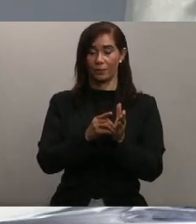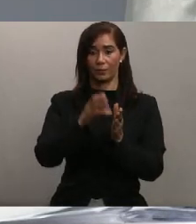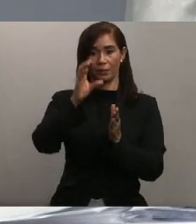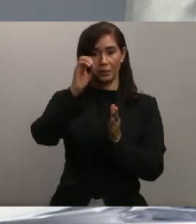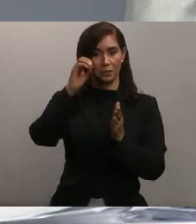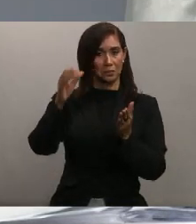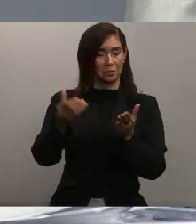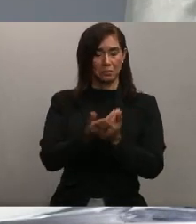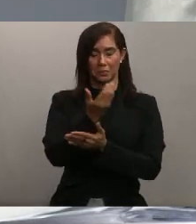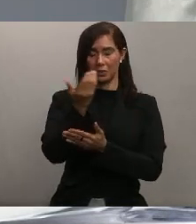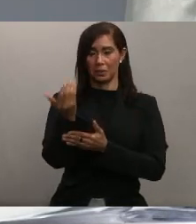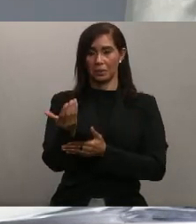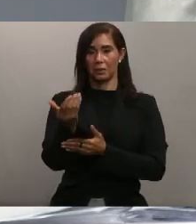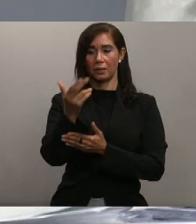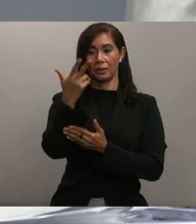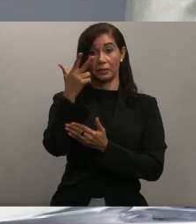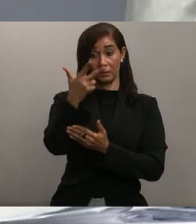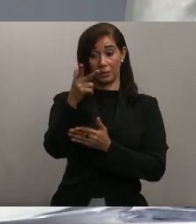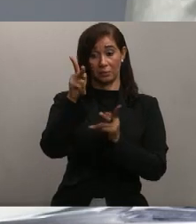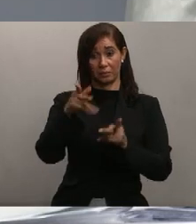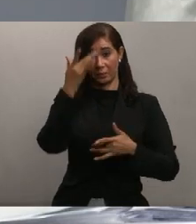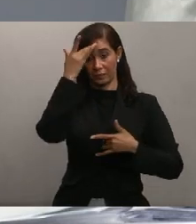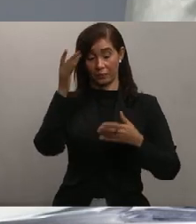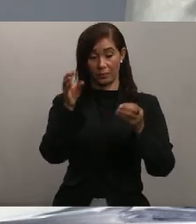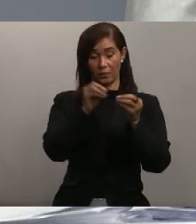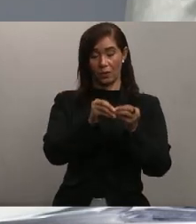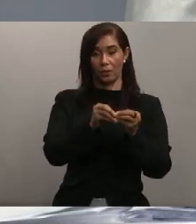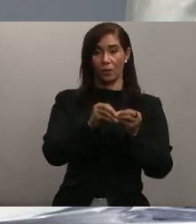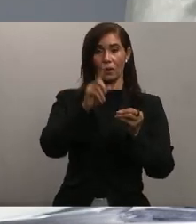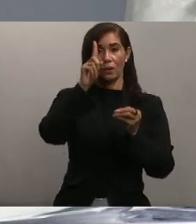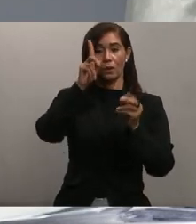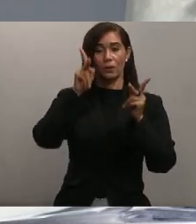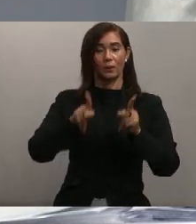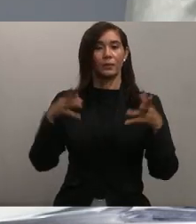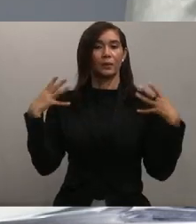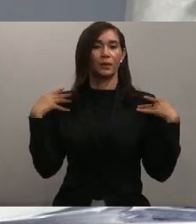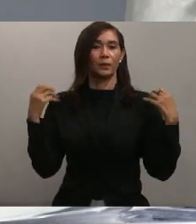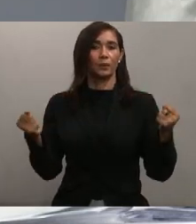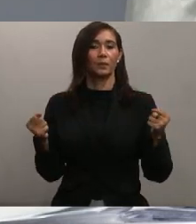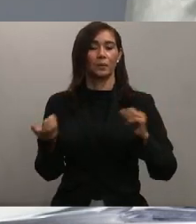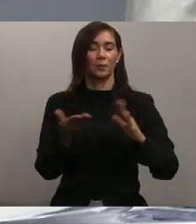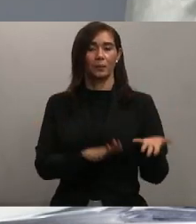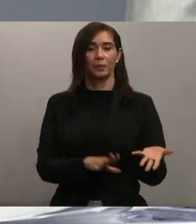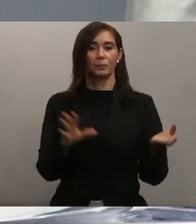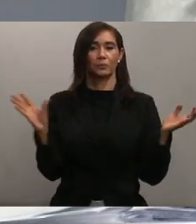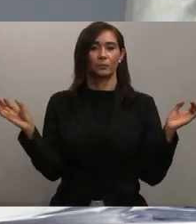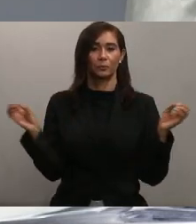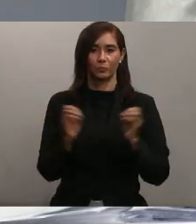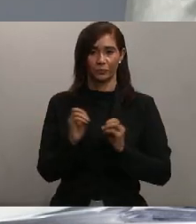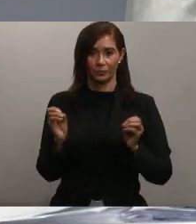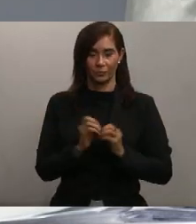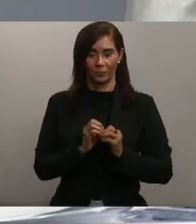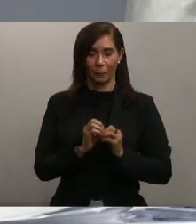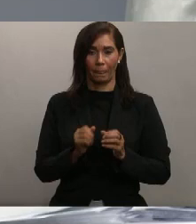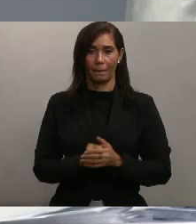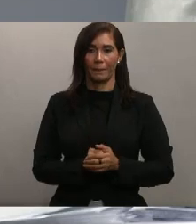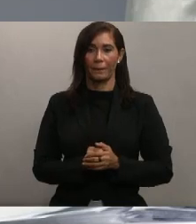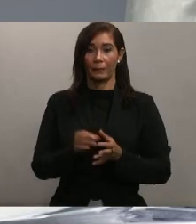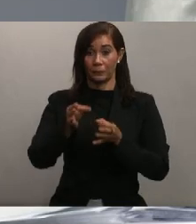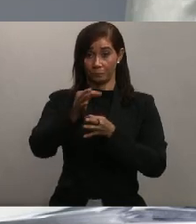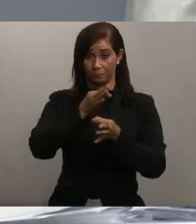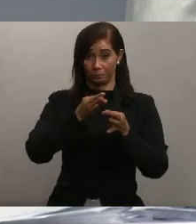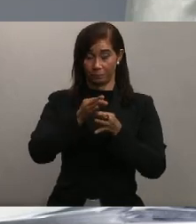0 casos nuevos, 3 acumulados, 1 recuperado, 0 fallecimiento.